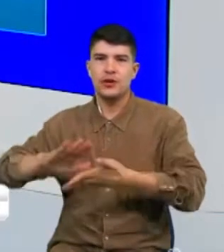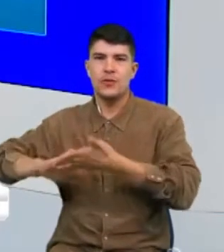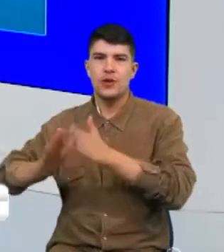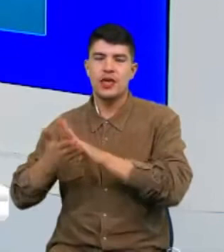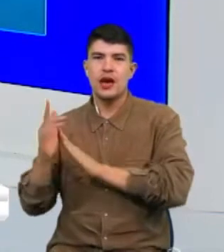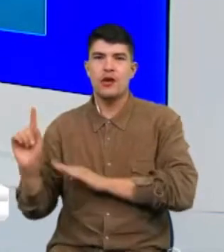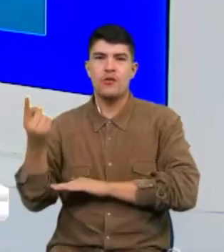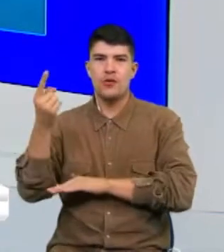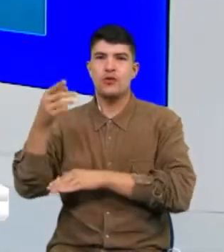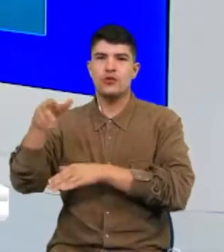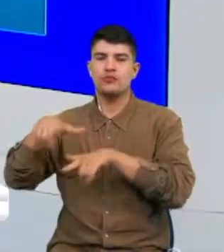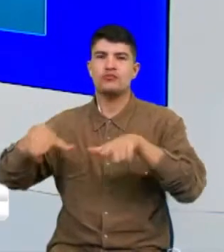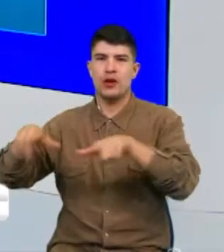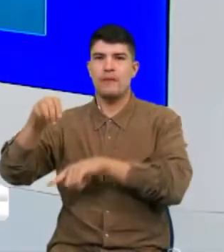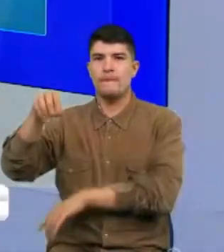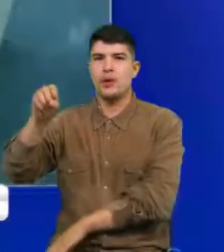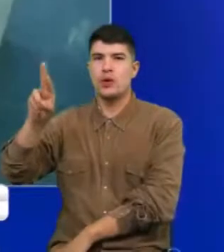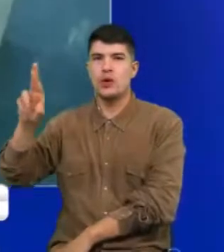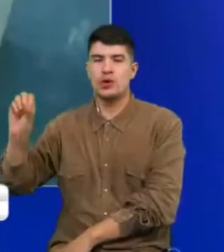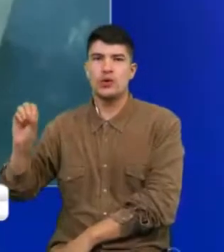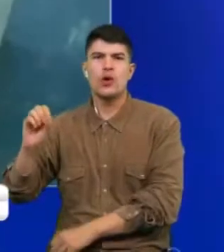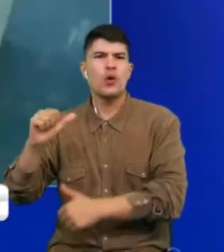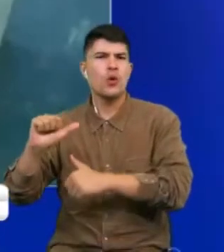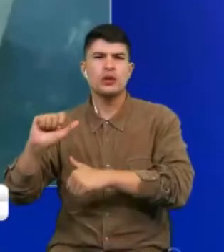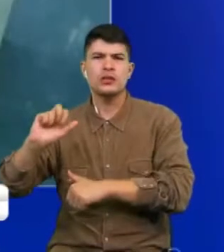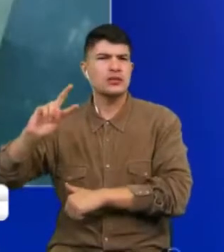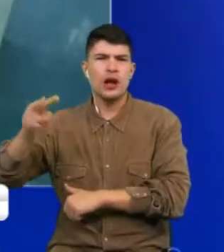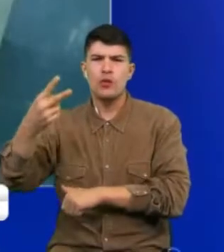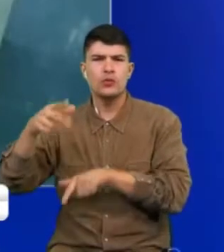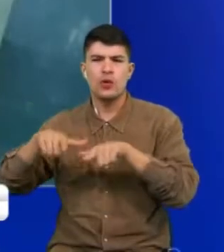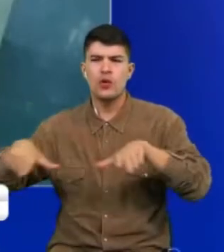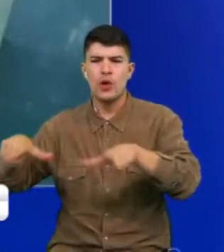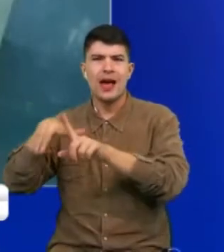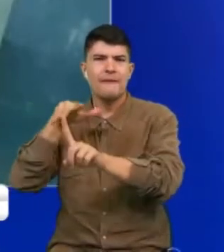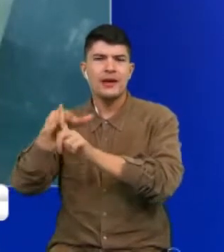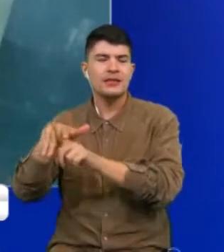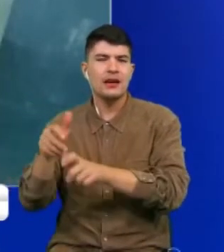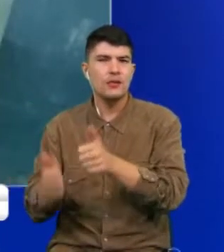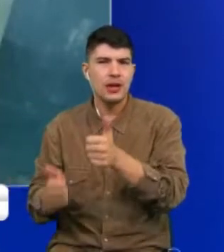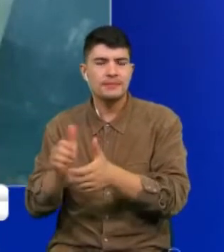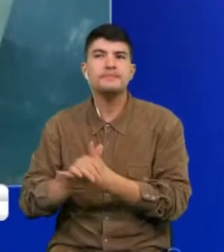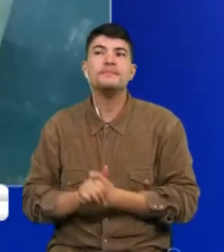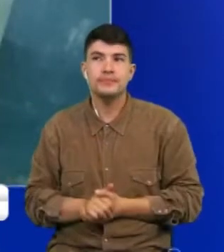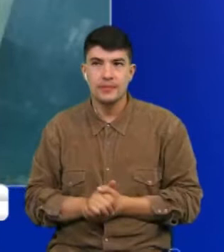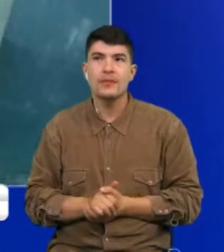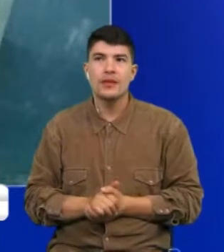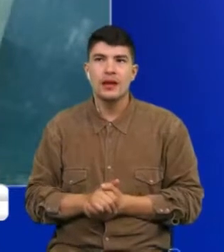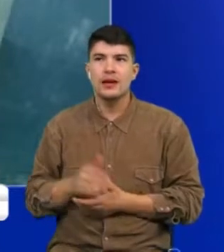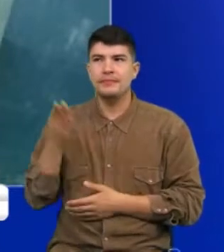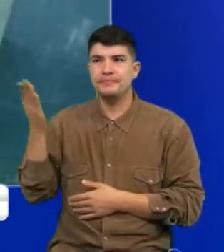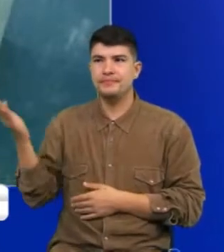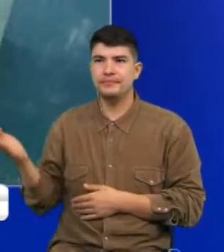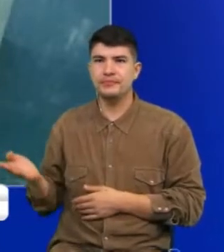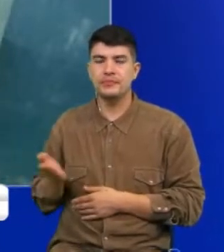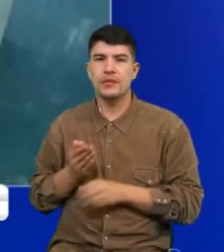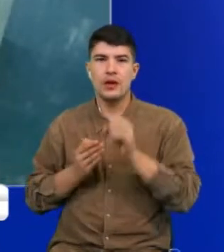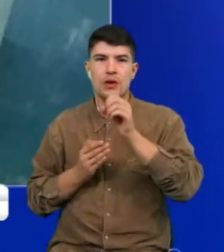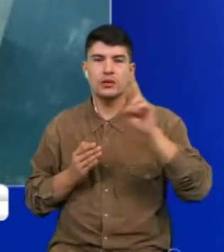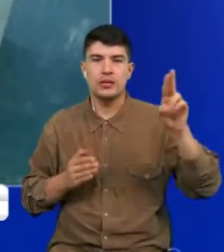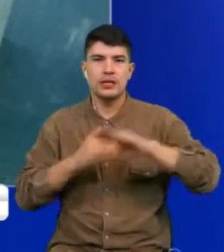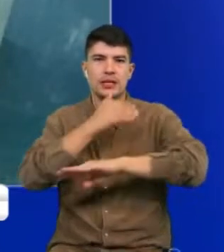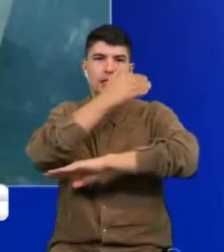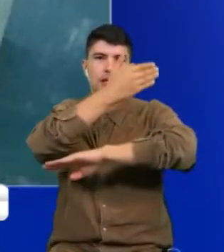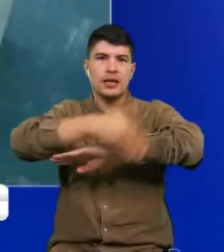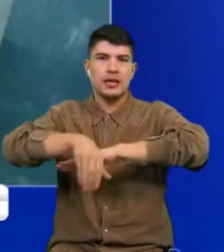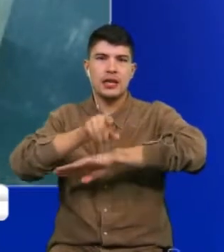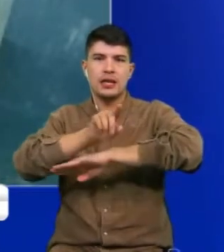Morro. Revisemos cuál es el segundo sector que estará afectado con esta medida. Los barrios ubicados al occidente de la carrera 12 entre la